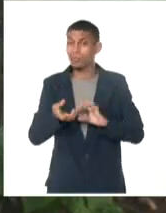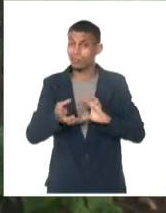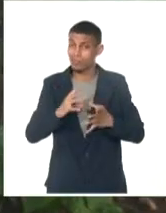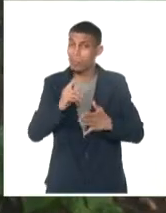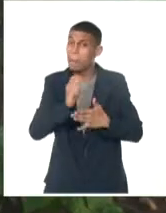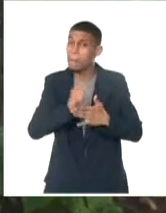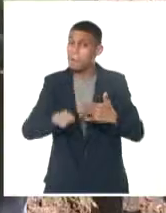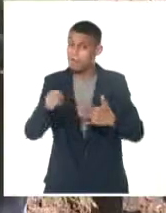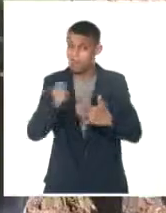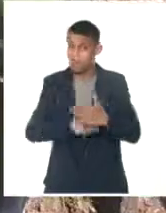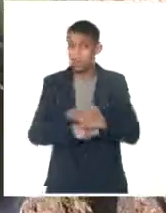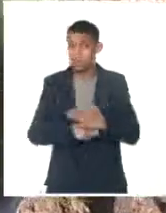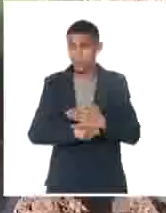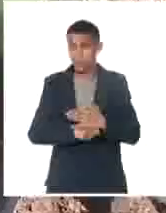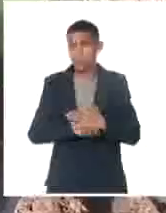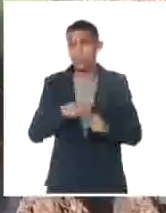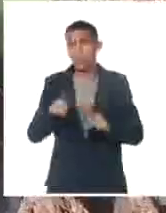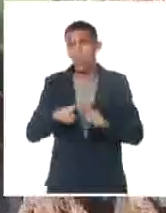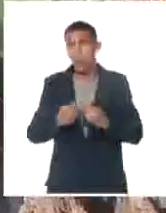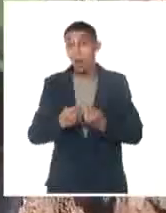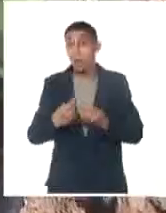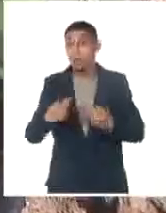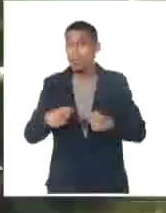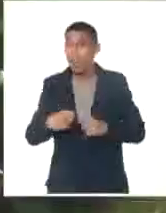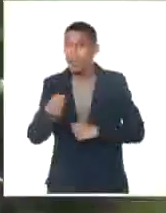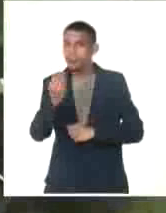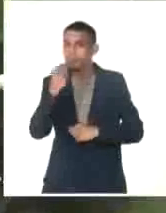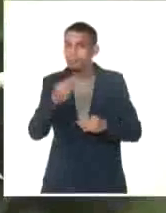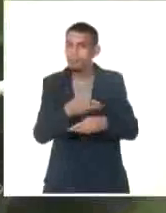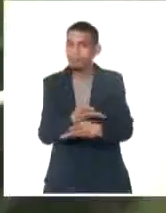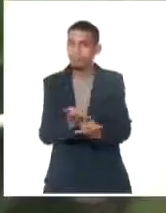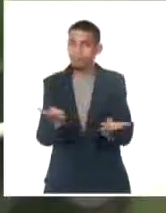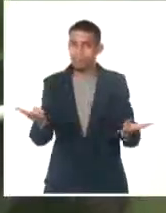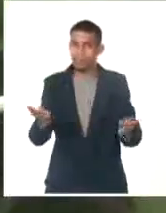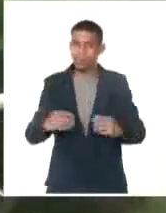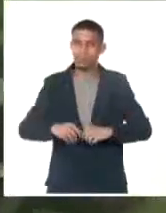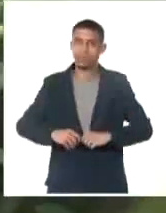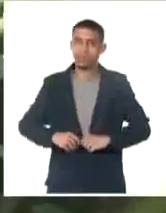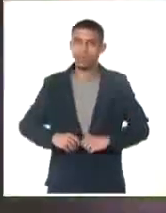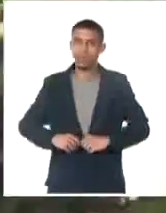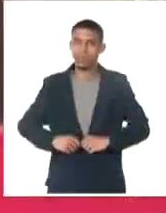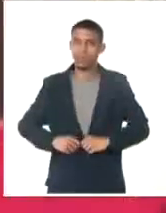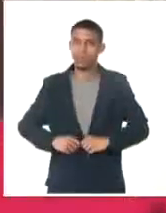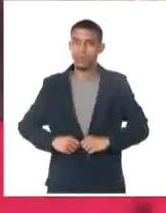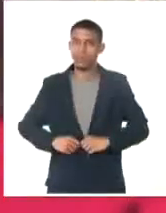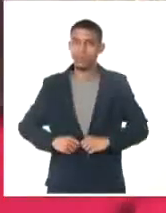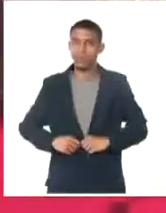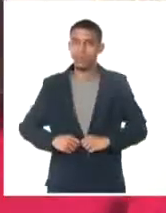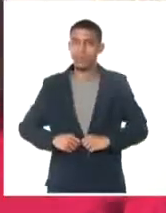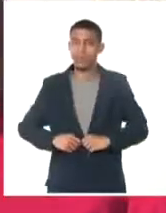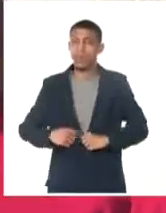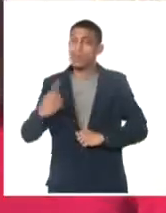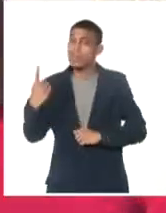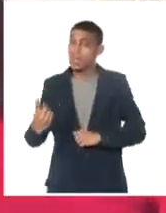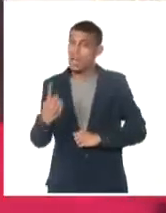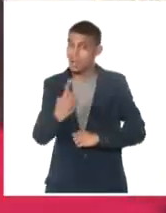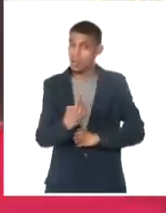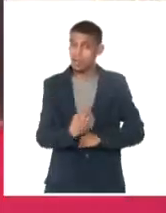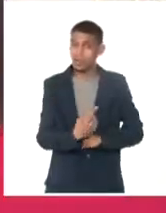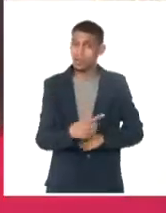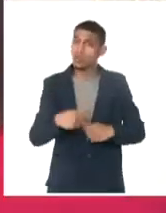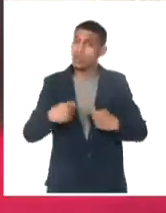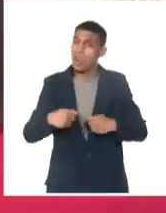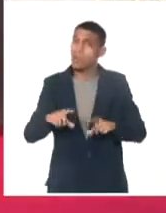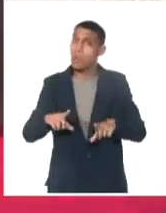para asegurar las producciones a partir de los contratos. Cada uno debe de cumplir con los contratos. Han sembrado producciones de ciclo corto.